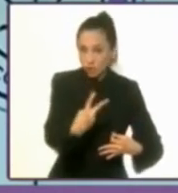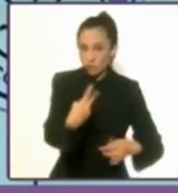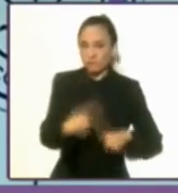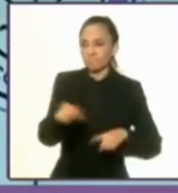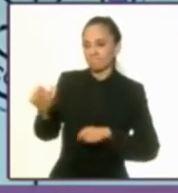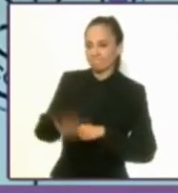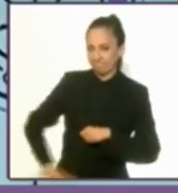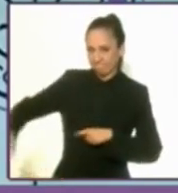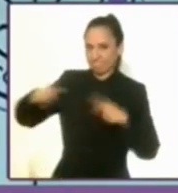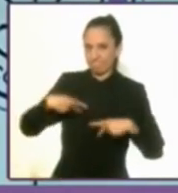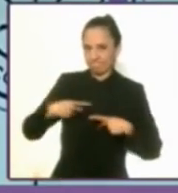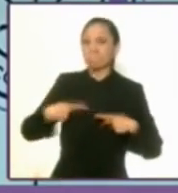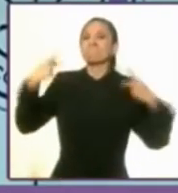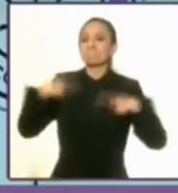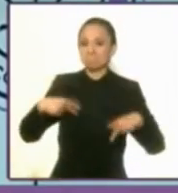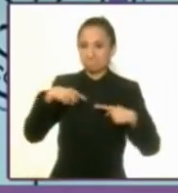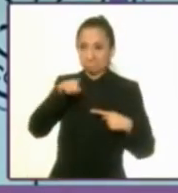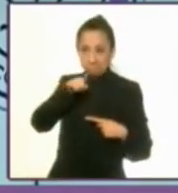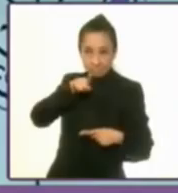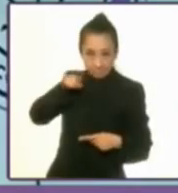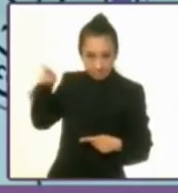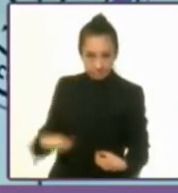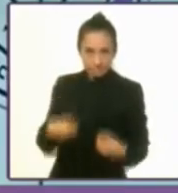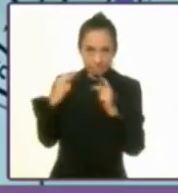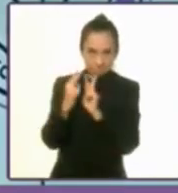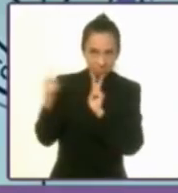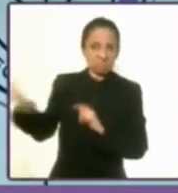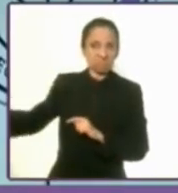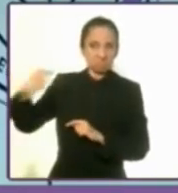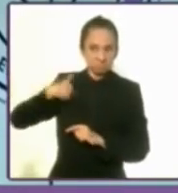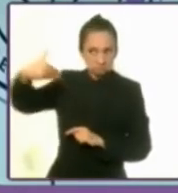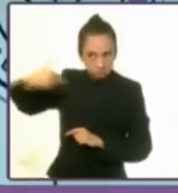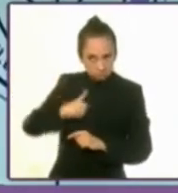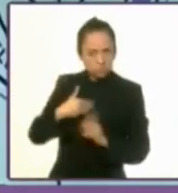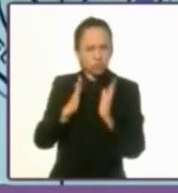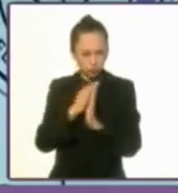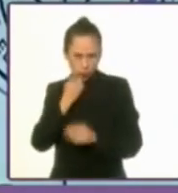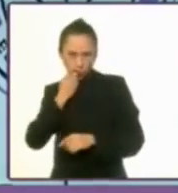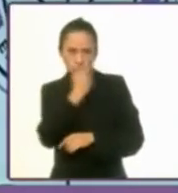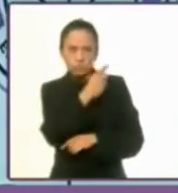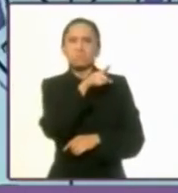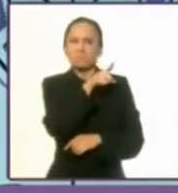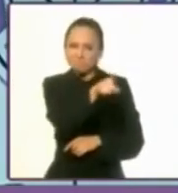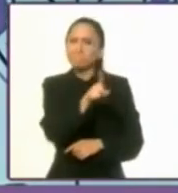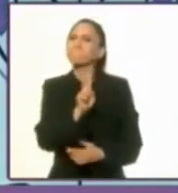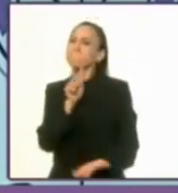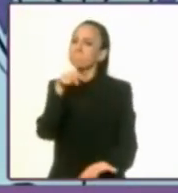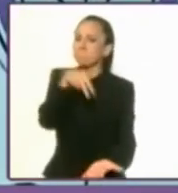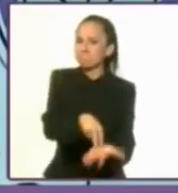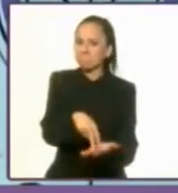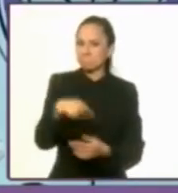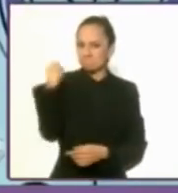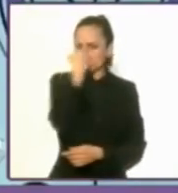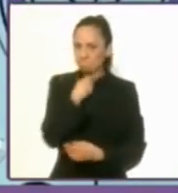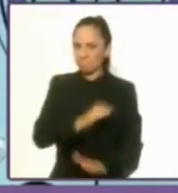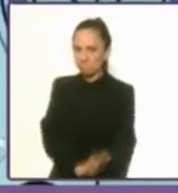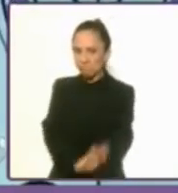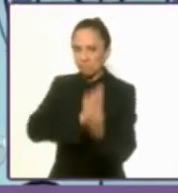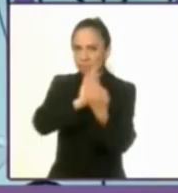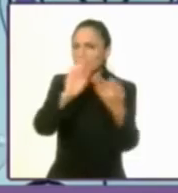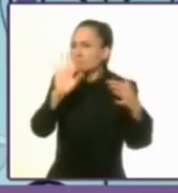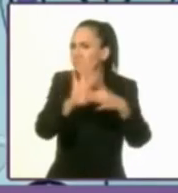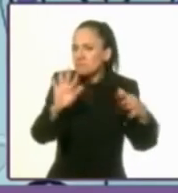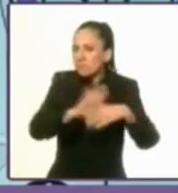vecinos son los que me pidieron que te dijera que des la cara que salgas a la calle y digas por qué no has atendido las necesidades